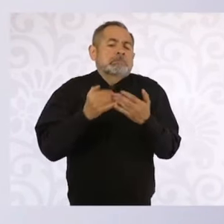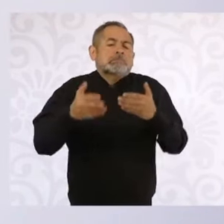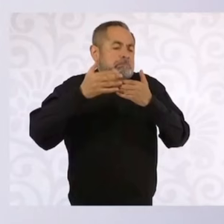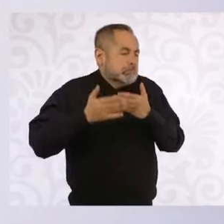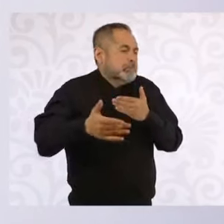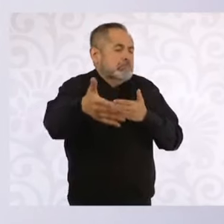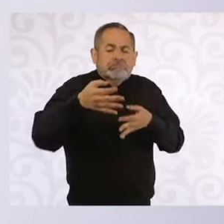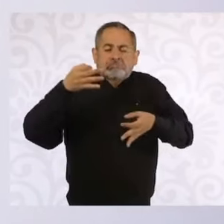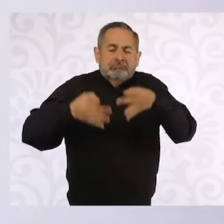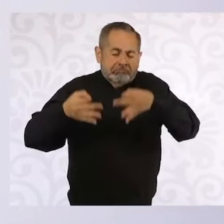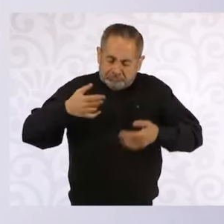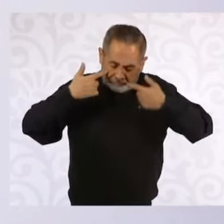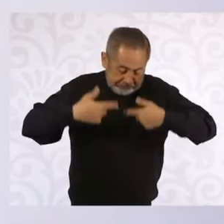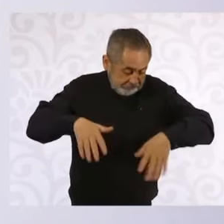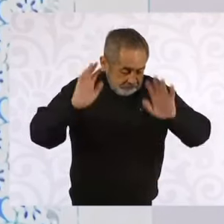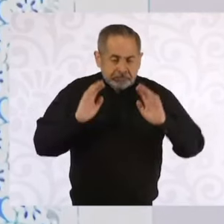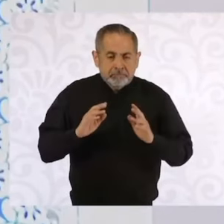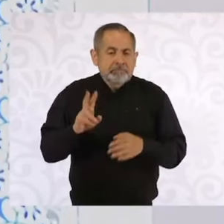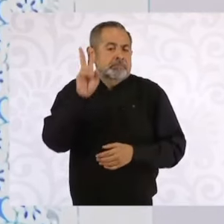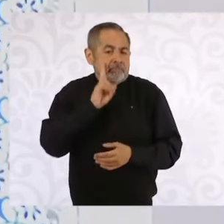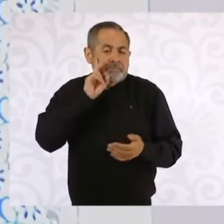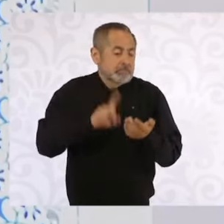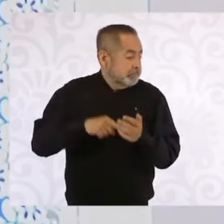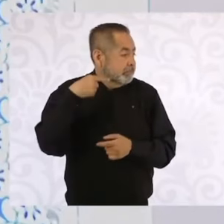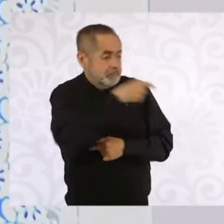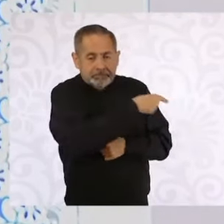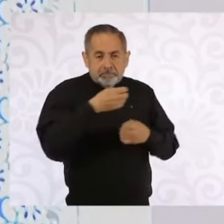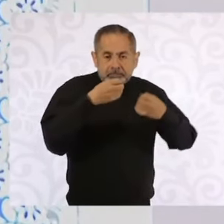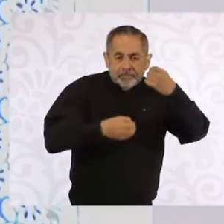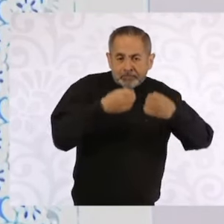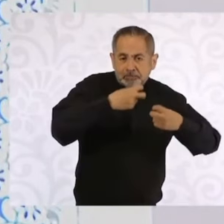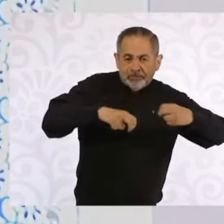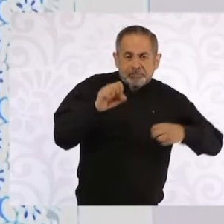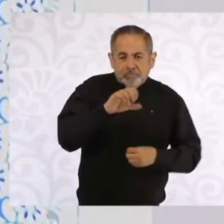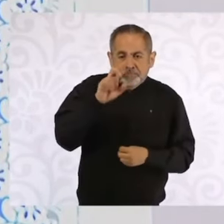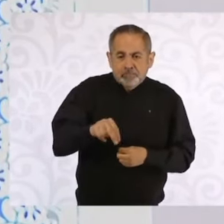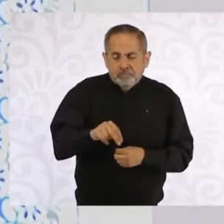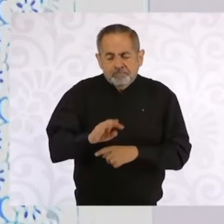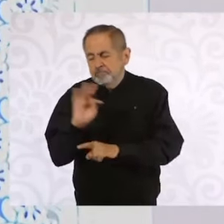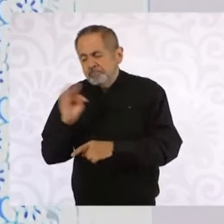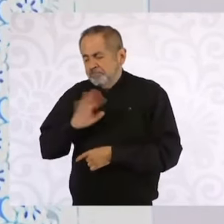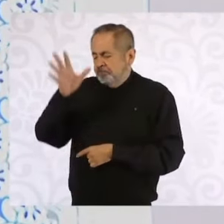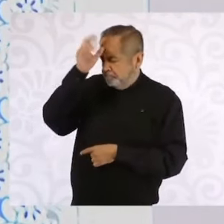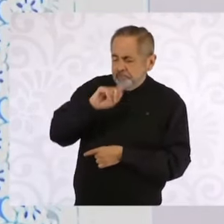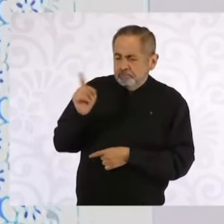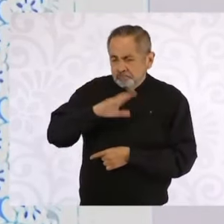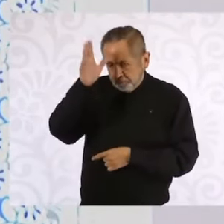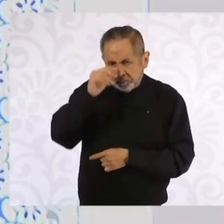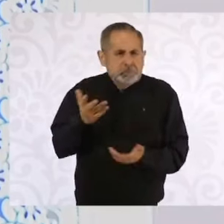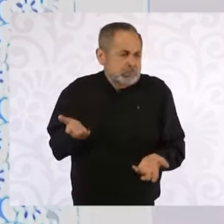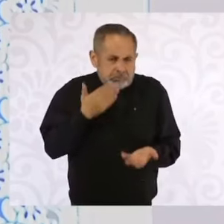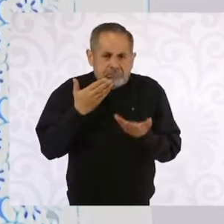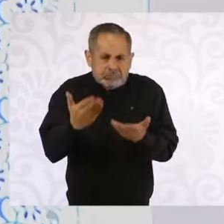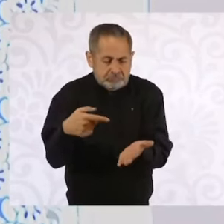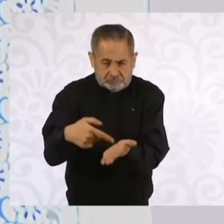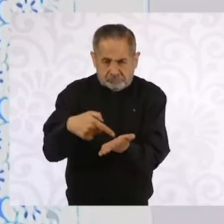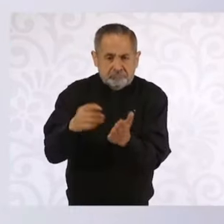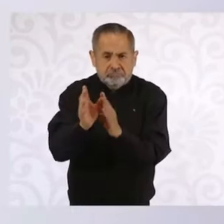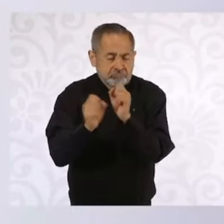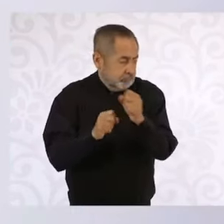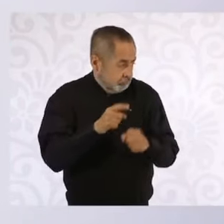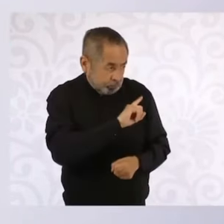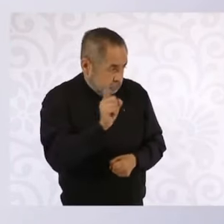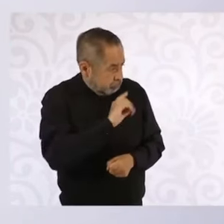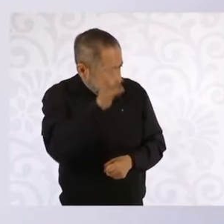Entonces, vamos a ver qué deciden las y los ministros de la Corte, que pueden no estar de acuerdo y también pueden tomar la decisión, como lo dice la